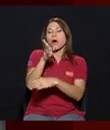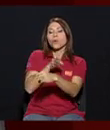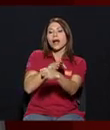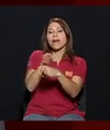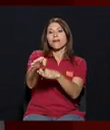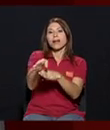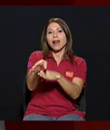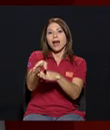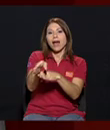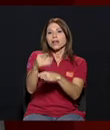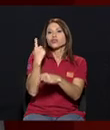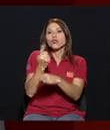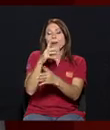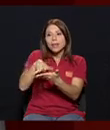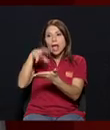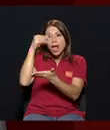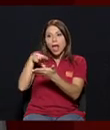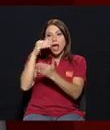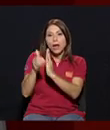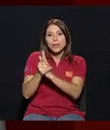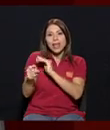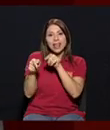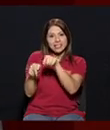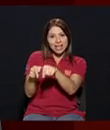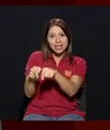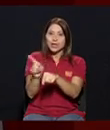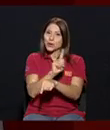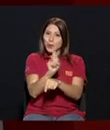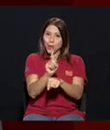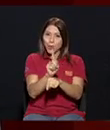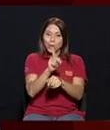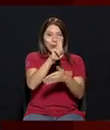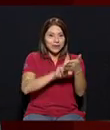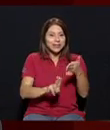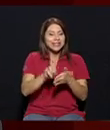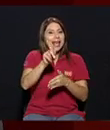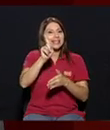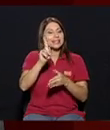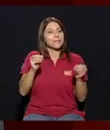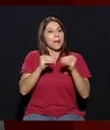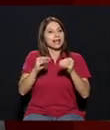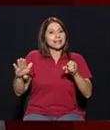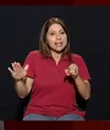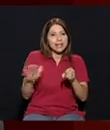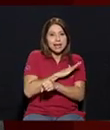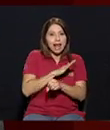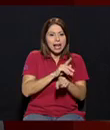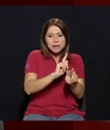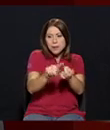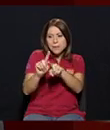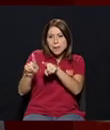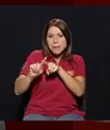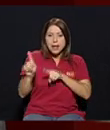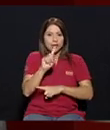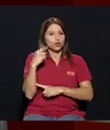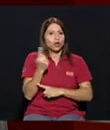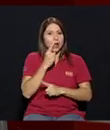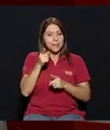habilidades en determinado materia. Es una formación muchísimo más integral que se da en las universidades y no solo en la materia que uno está